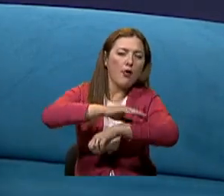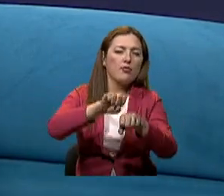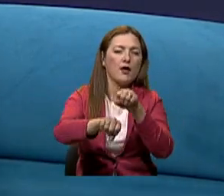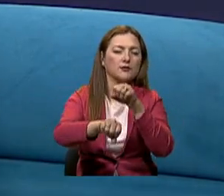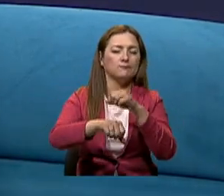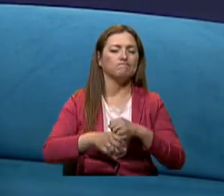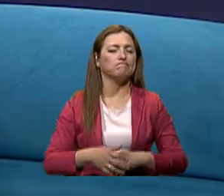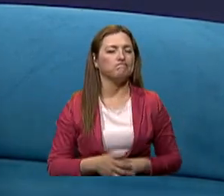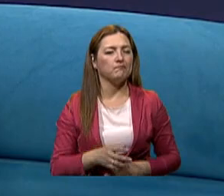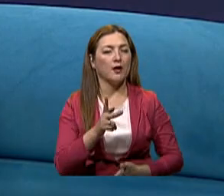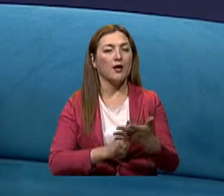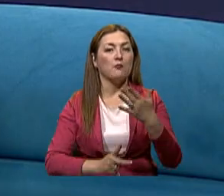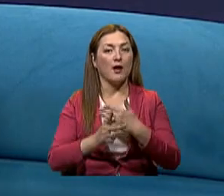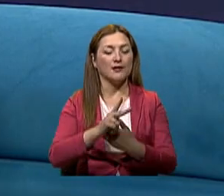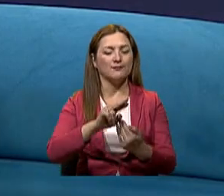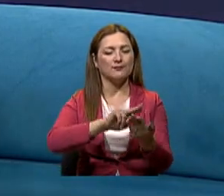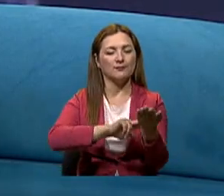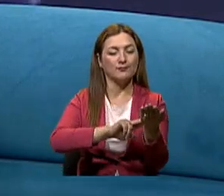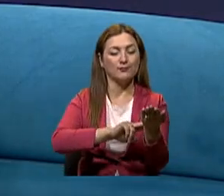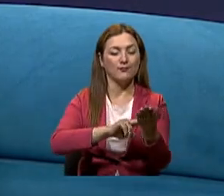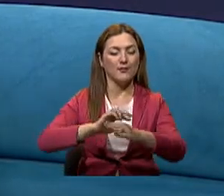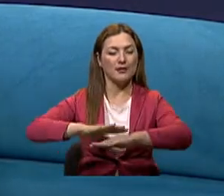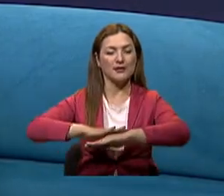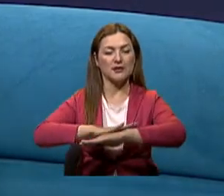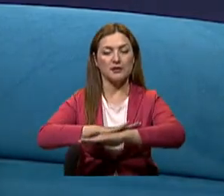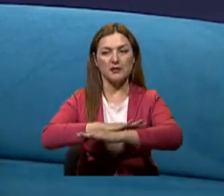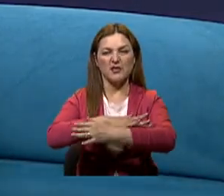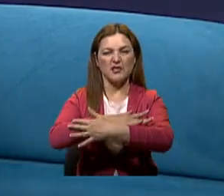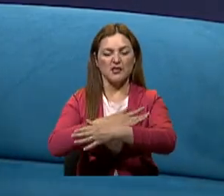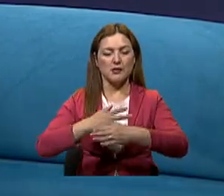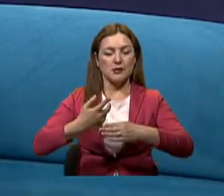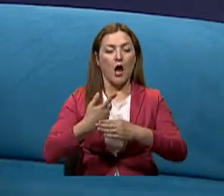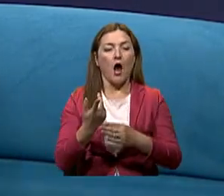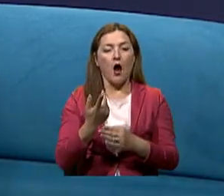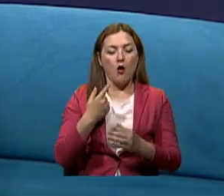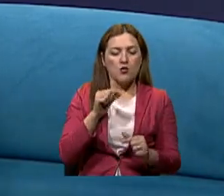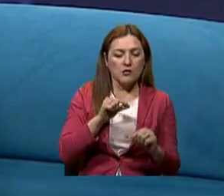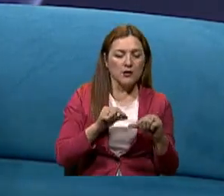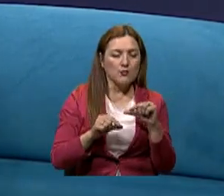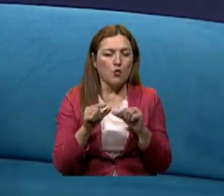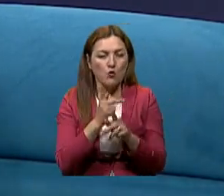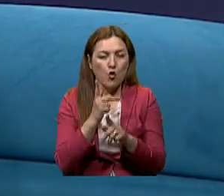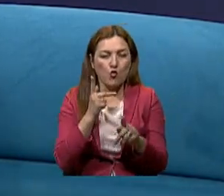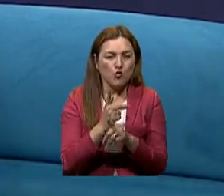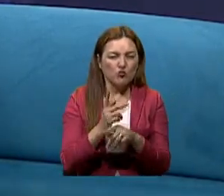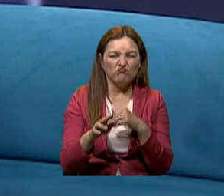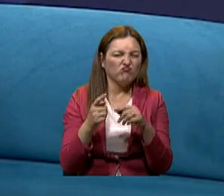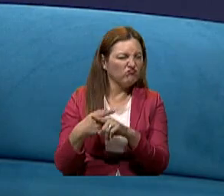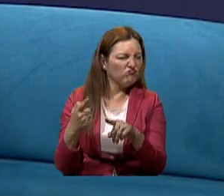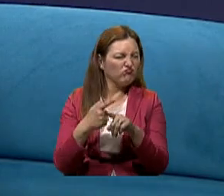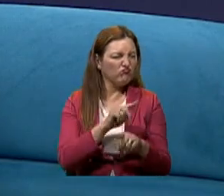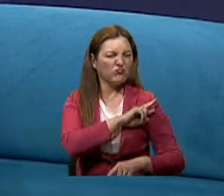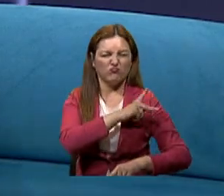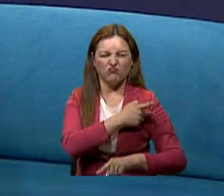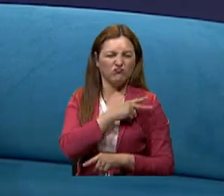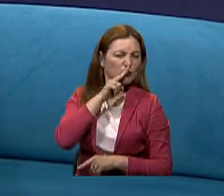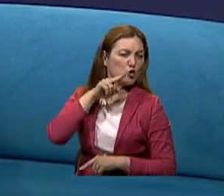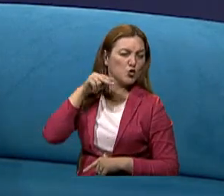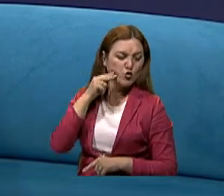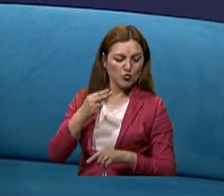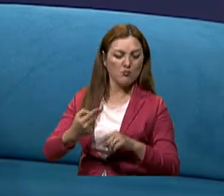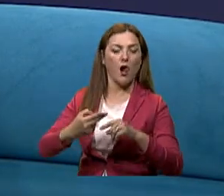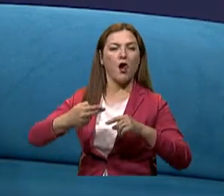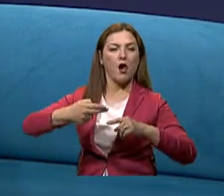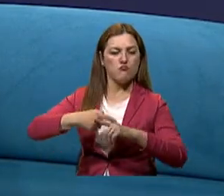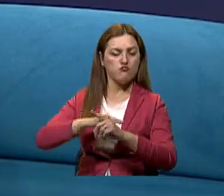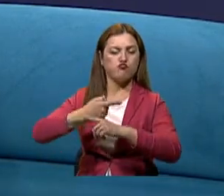de los nutrientes entre la vena y la arteria. Y lo que produce esto al mucho tiempo con la hiperglicemia, este mal